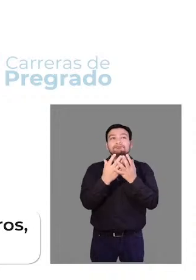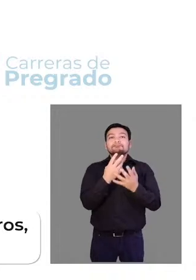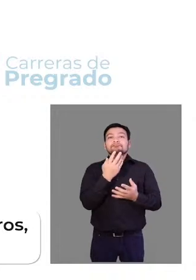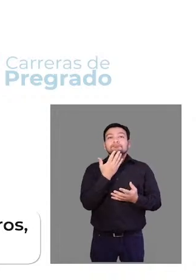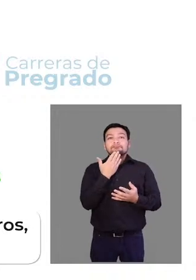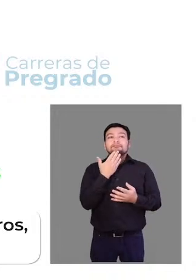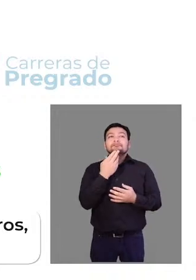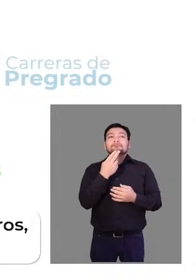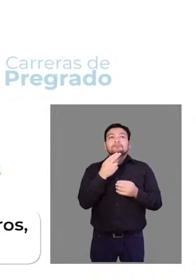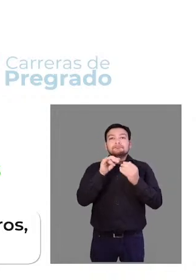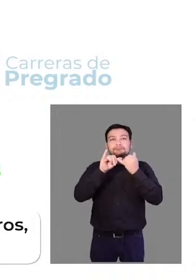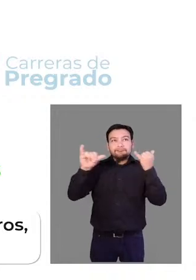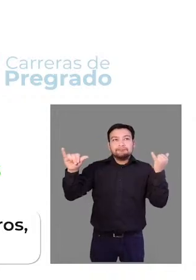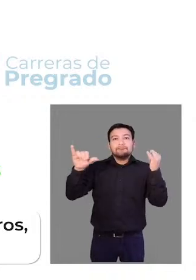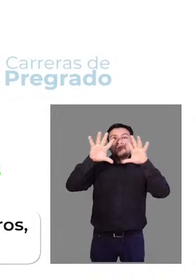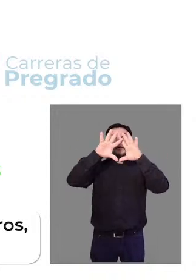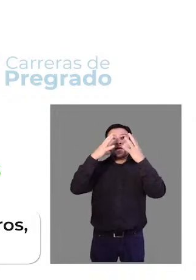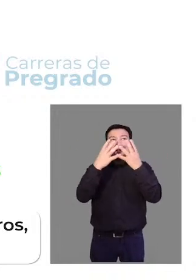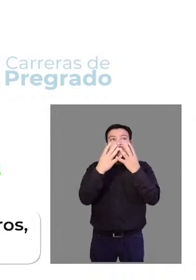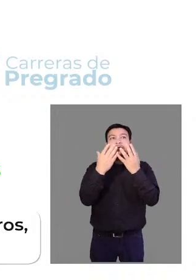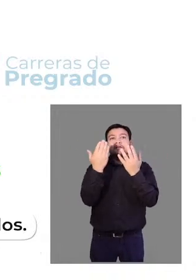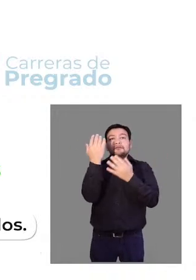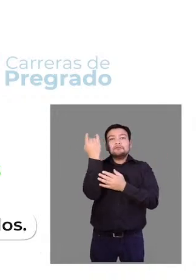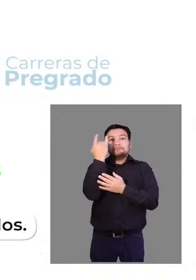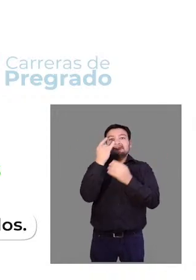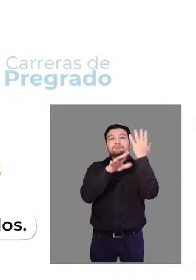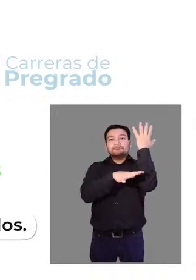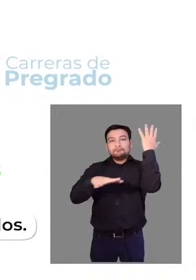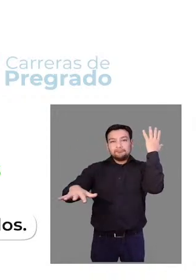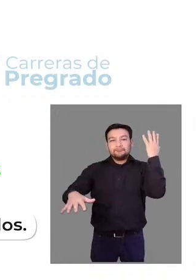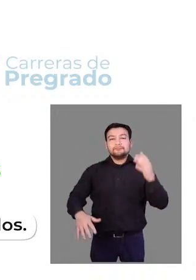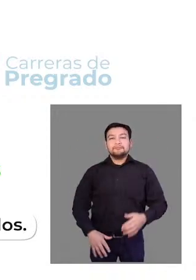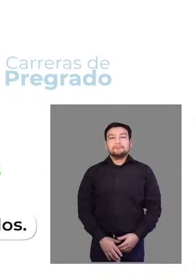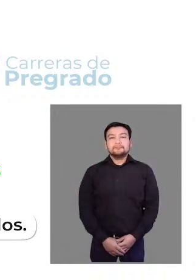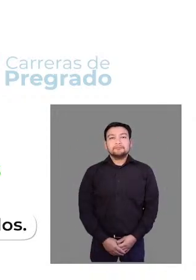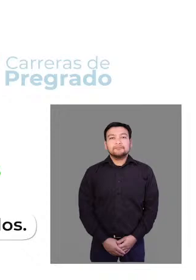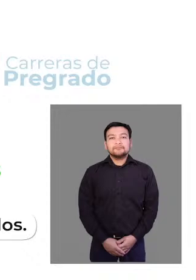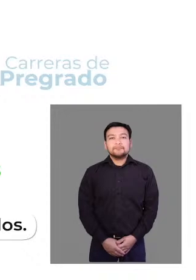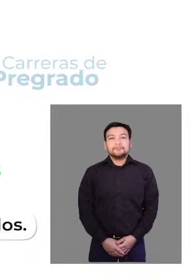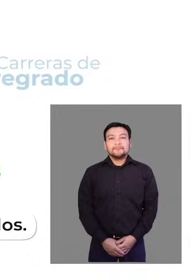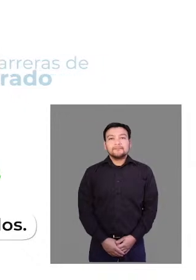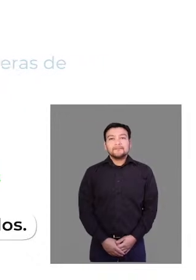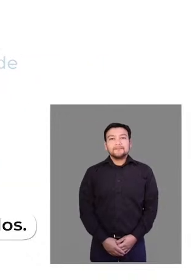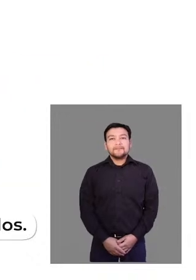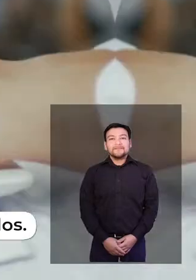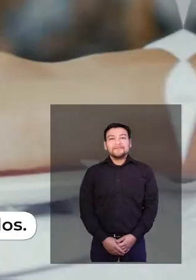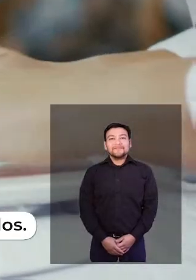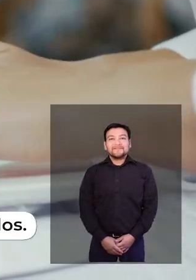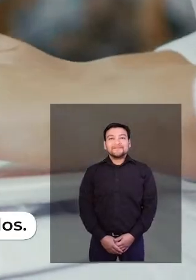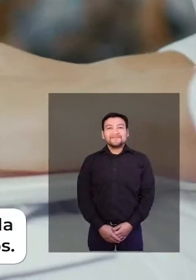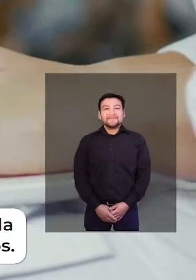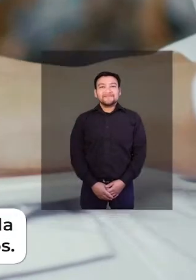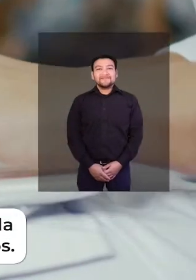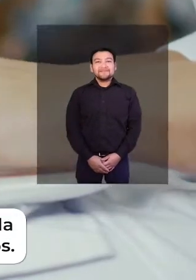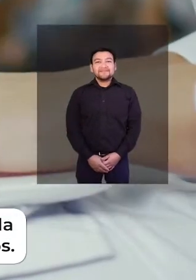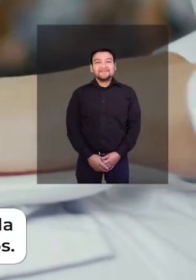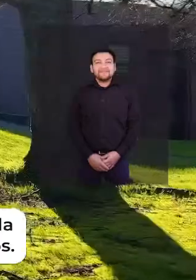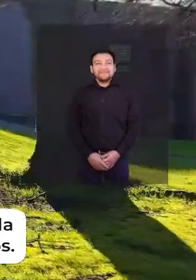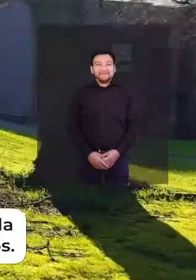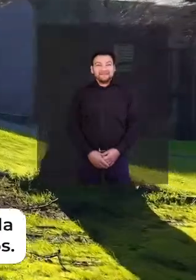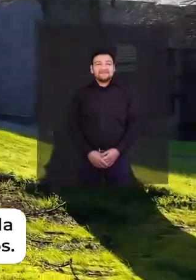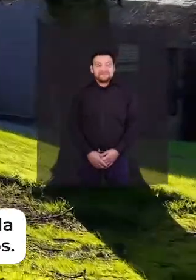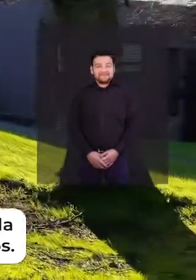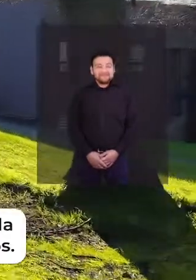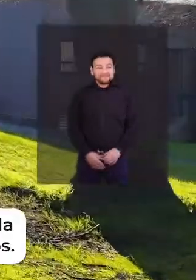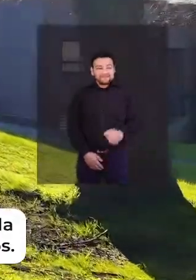17 carreras de pregrado, un programa de doctorado, una variada oferta de magísteres y diplomados. En nuestras